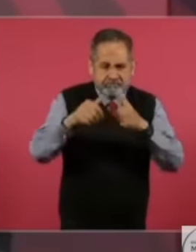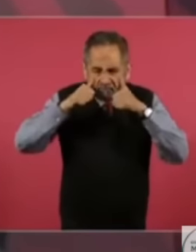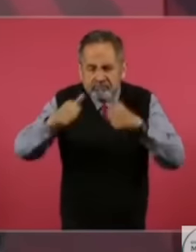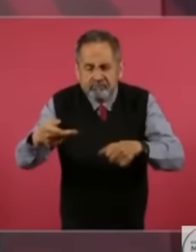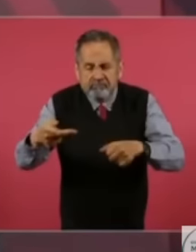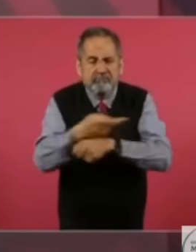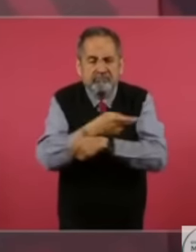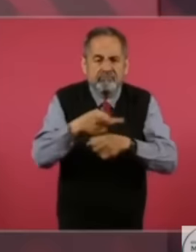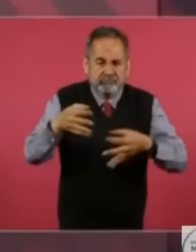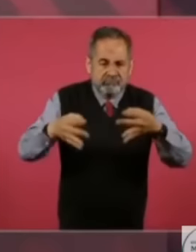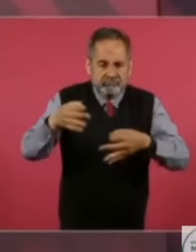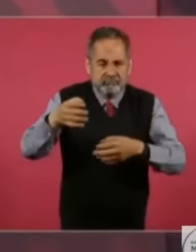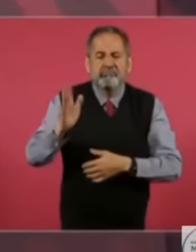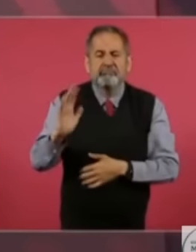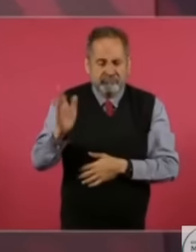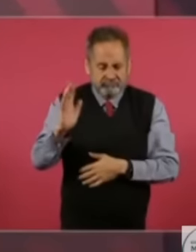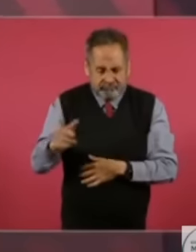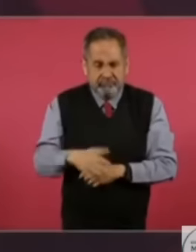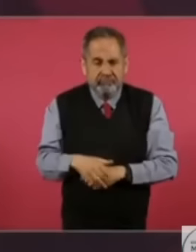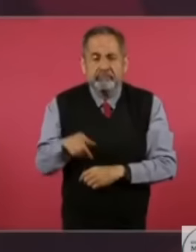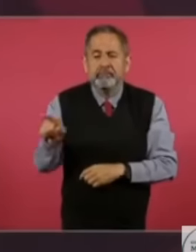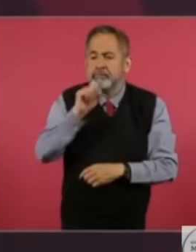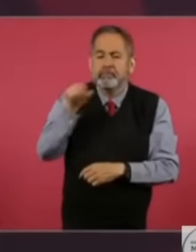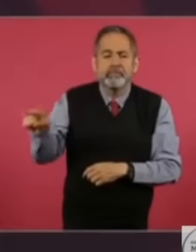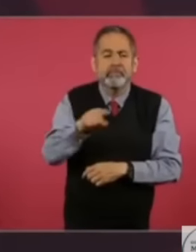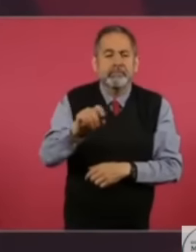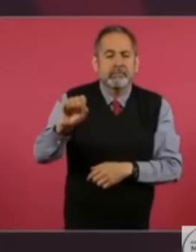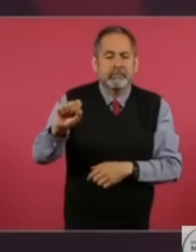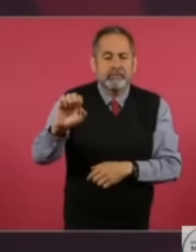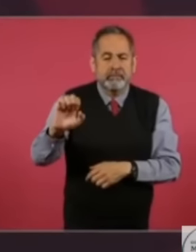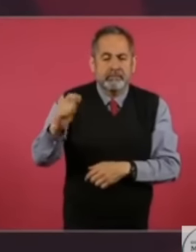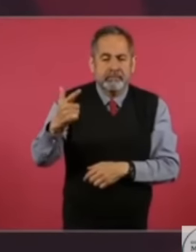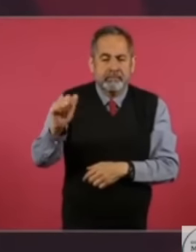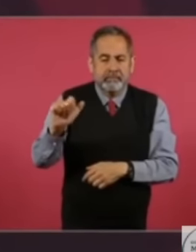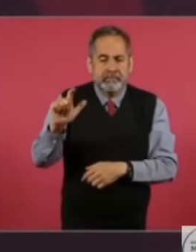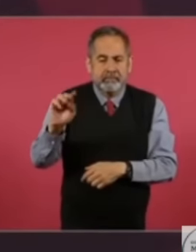atendiendo, que fue el de Segalmex.